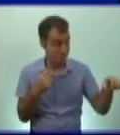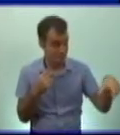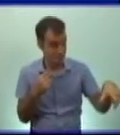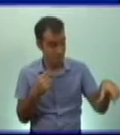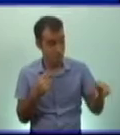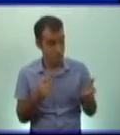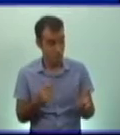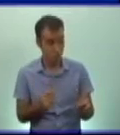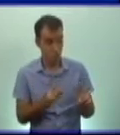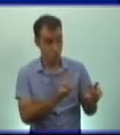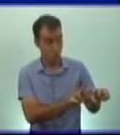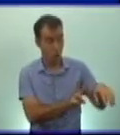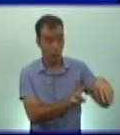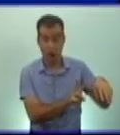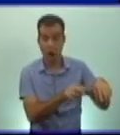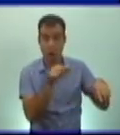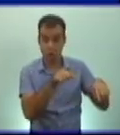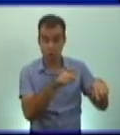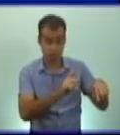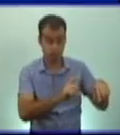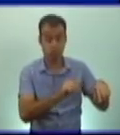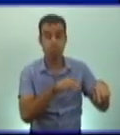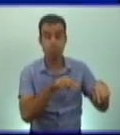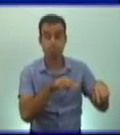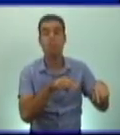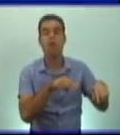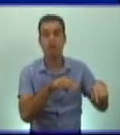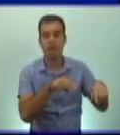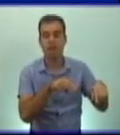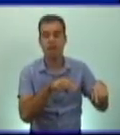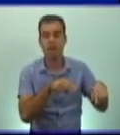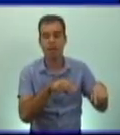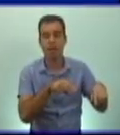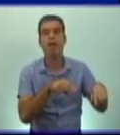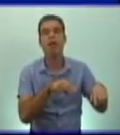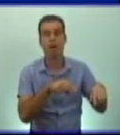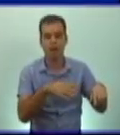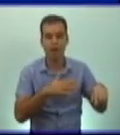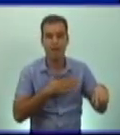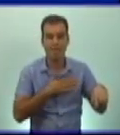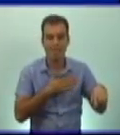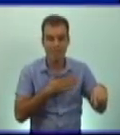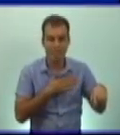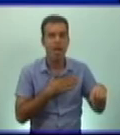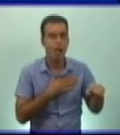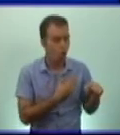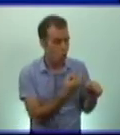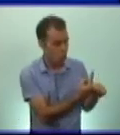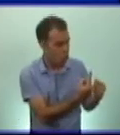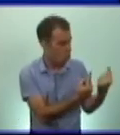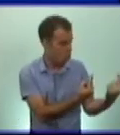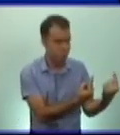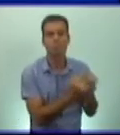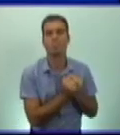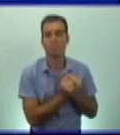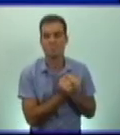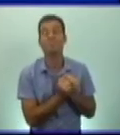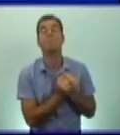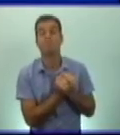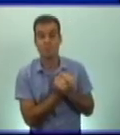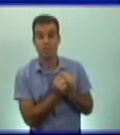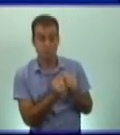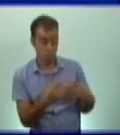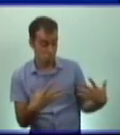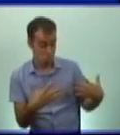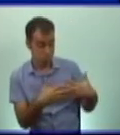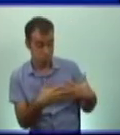magnesio, cada entidad elemental está formada por un catión magnesio y un anión óxido. Por eso en su conjunto, como está formada por